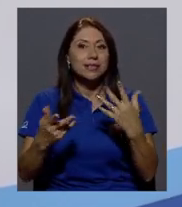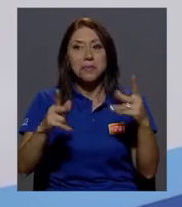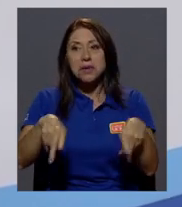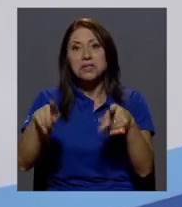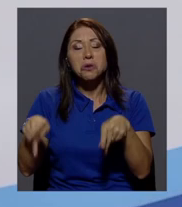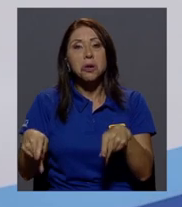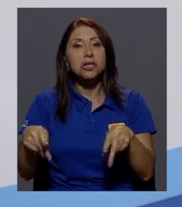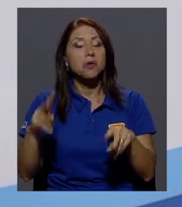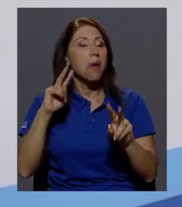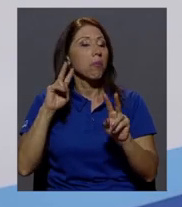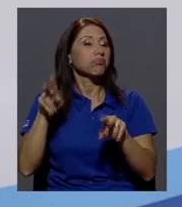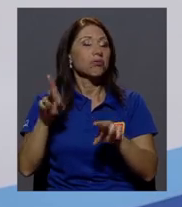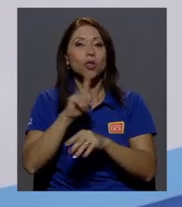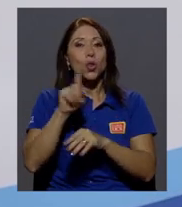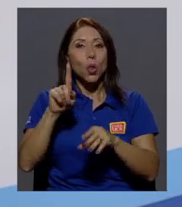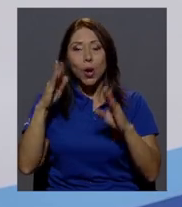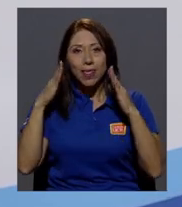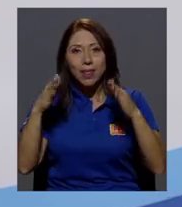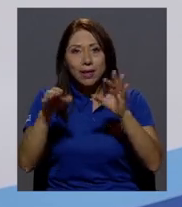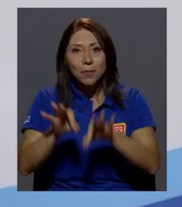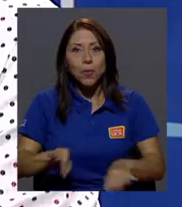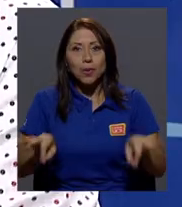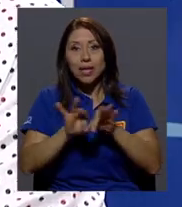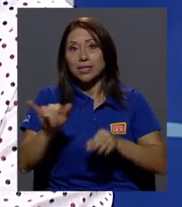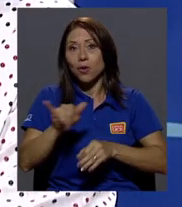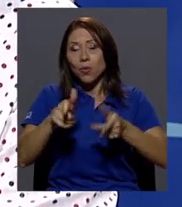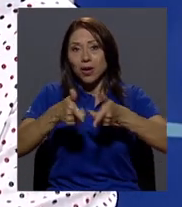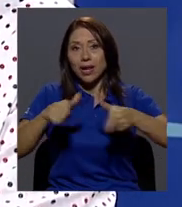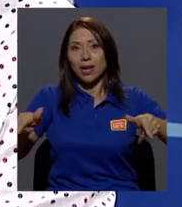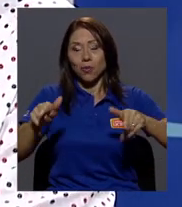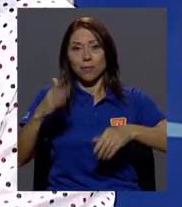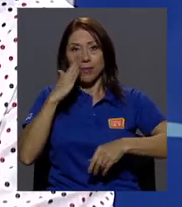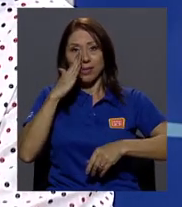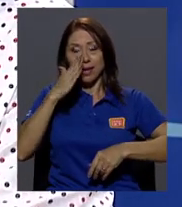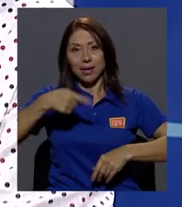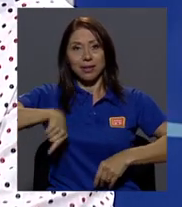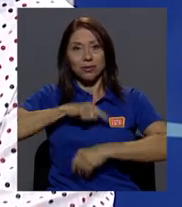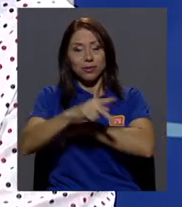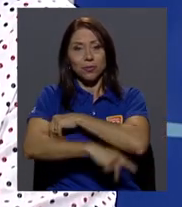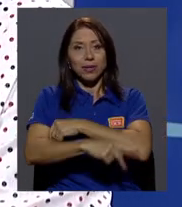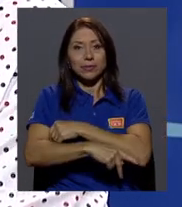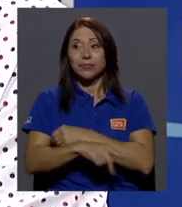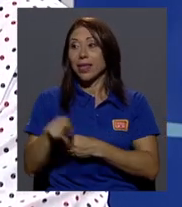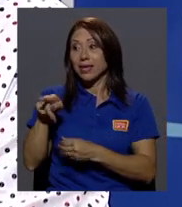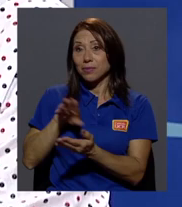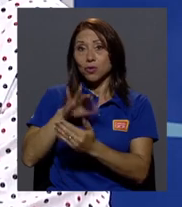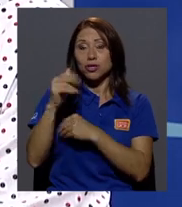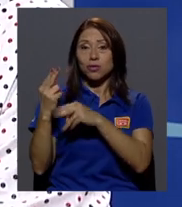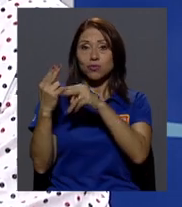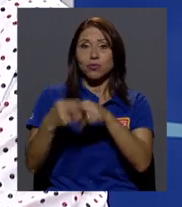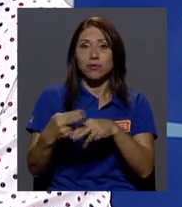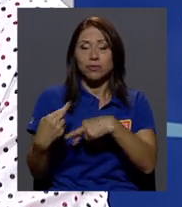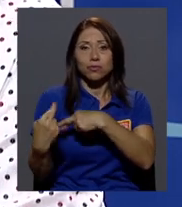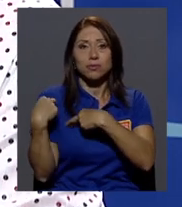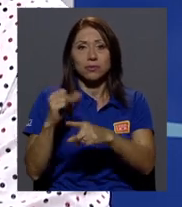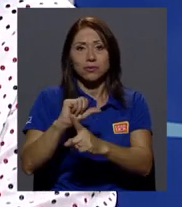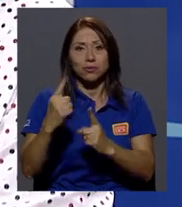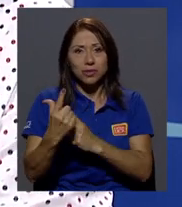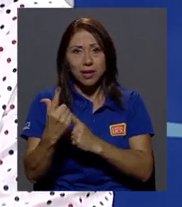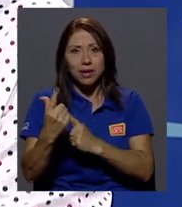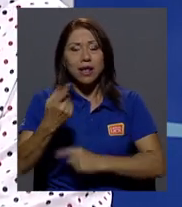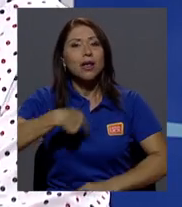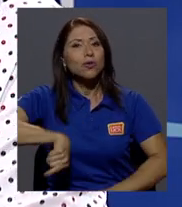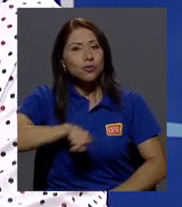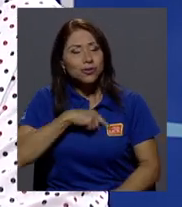no le dan la importancia como lengua materna en nuestro país verdad el proyecto fue calificado como de responsabilidad social idea de por si